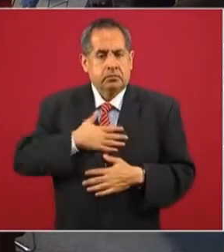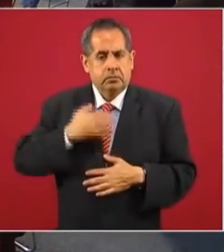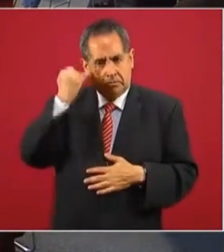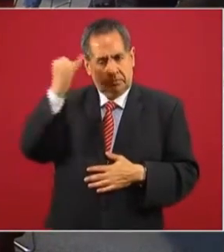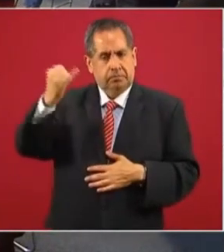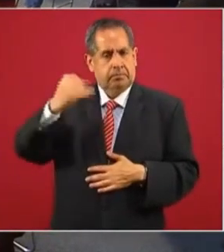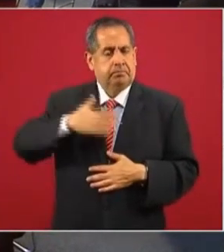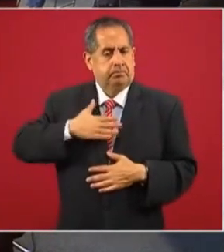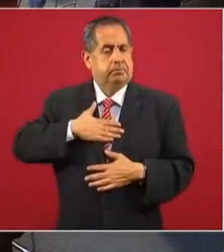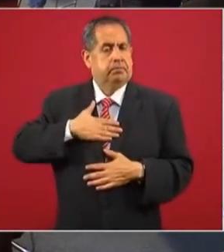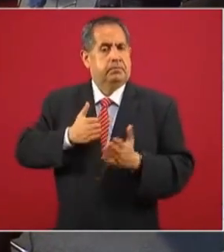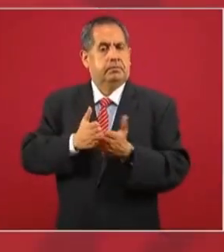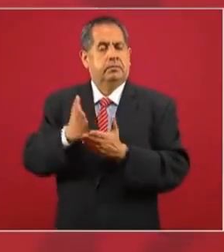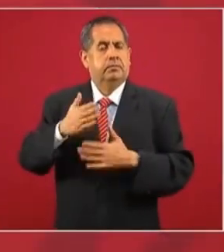postura,